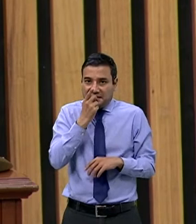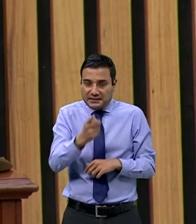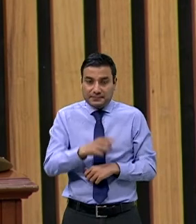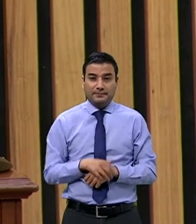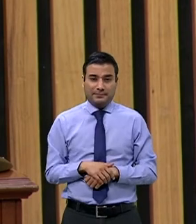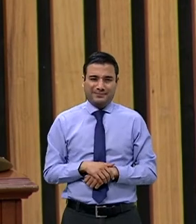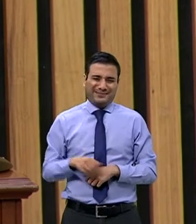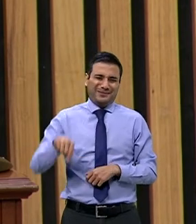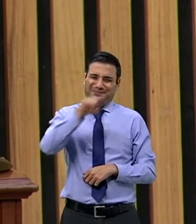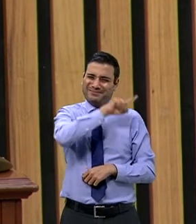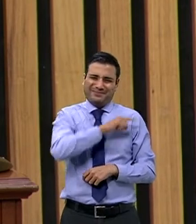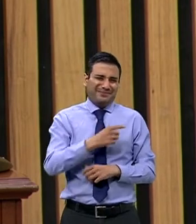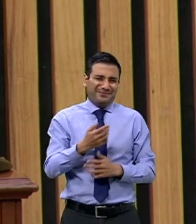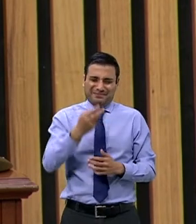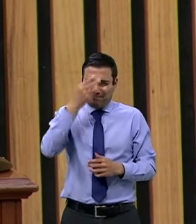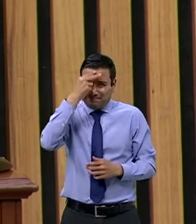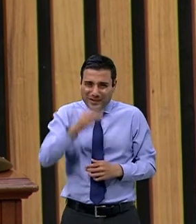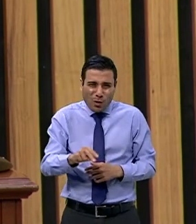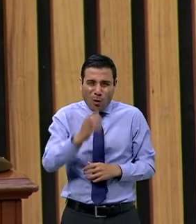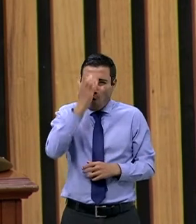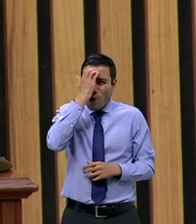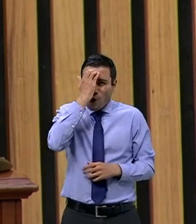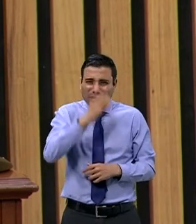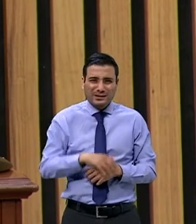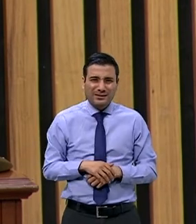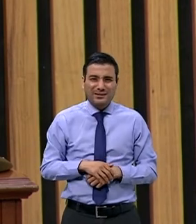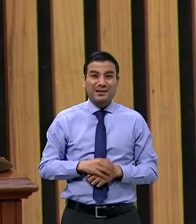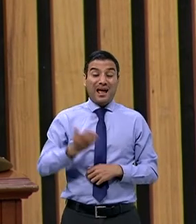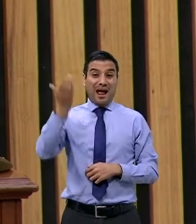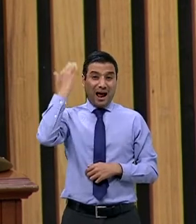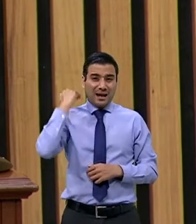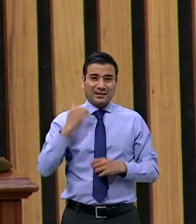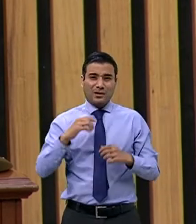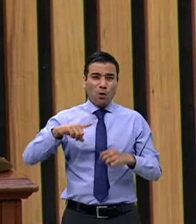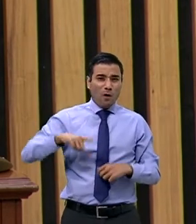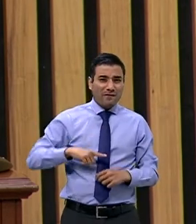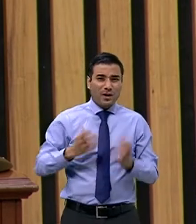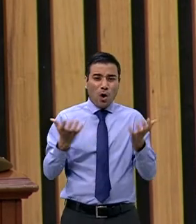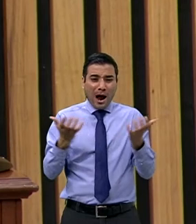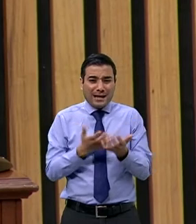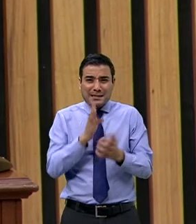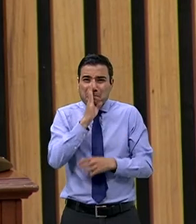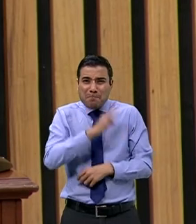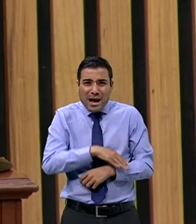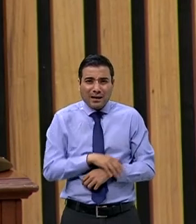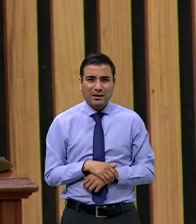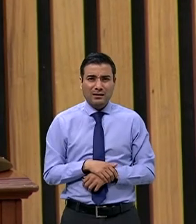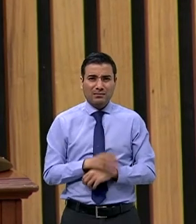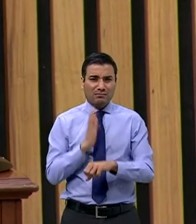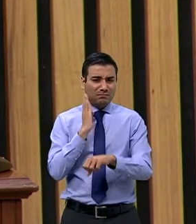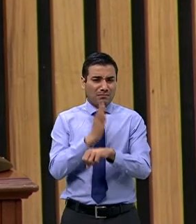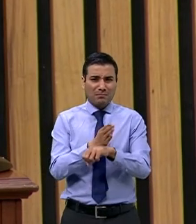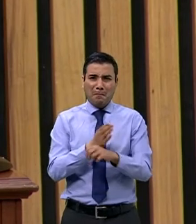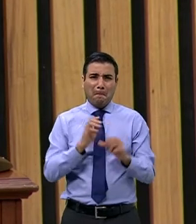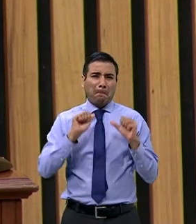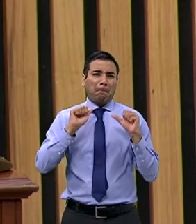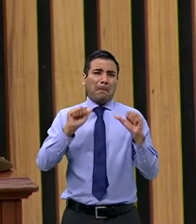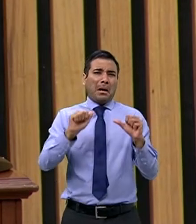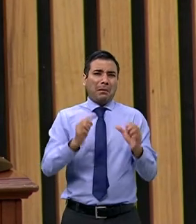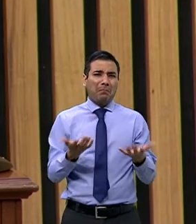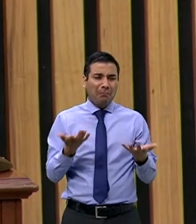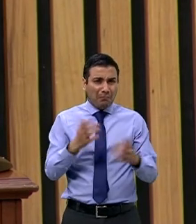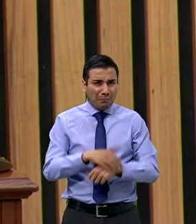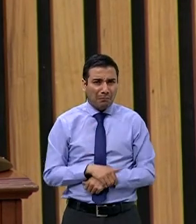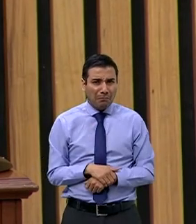impunidad vivimos todavía en un país en donde precisamente hemos venido dando una batalla